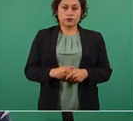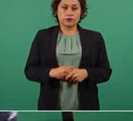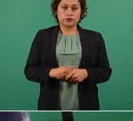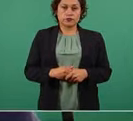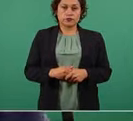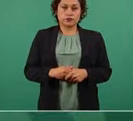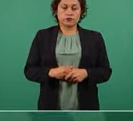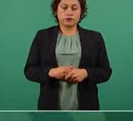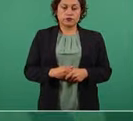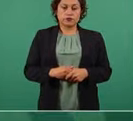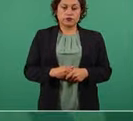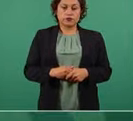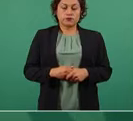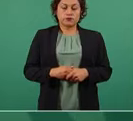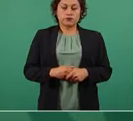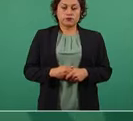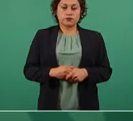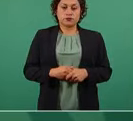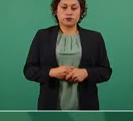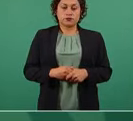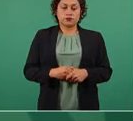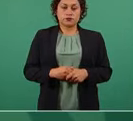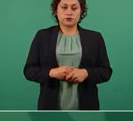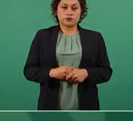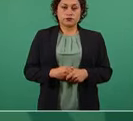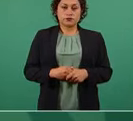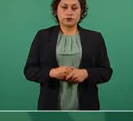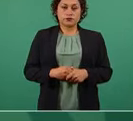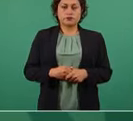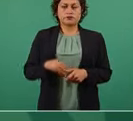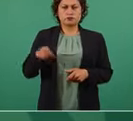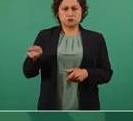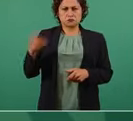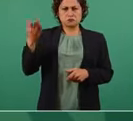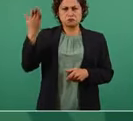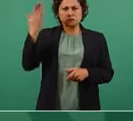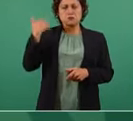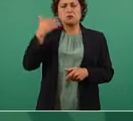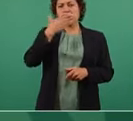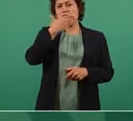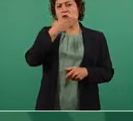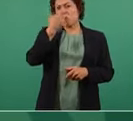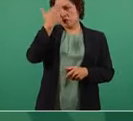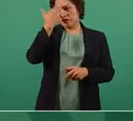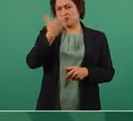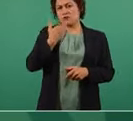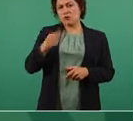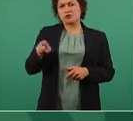. Era un señor afamado, Gómez Mon,